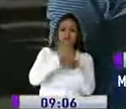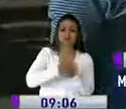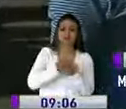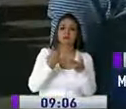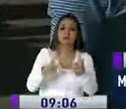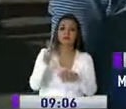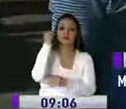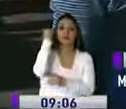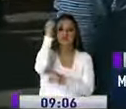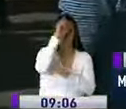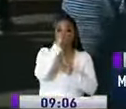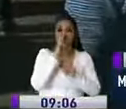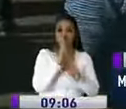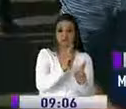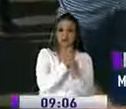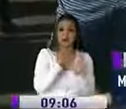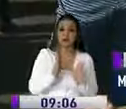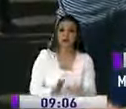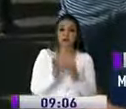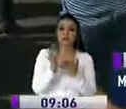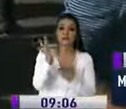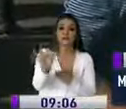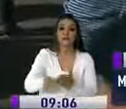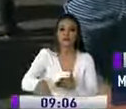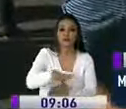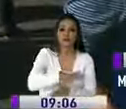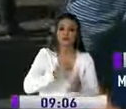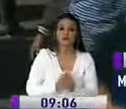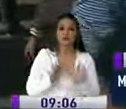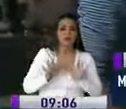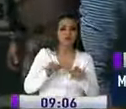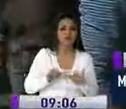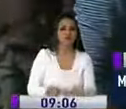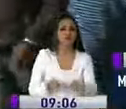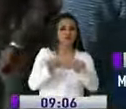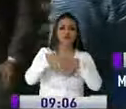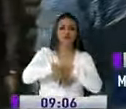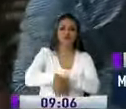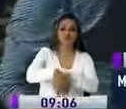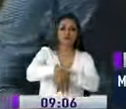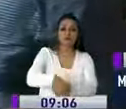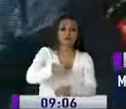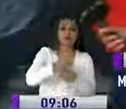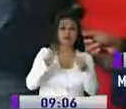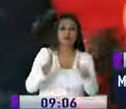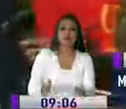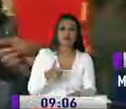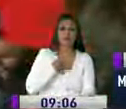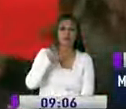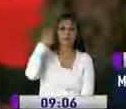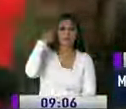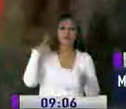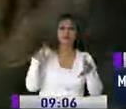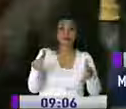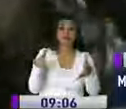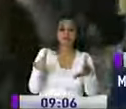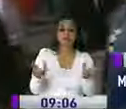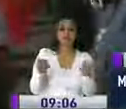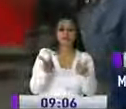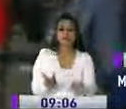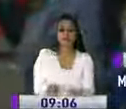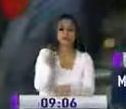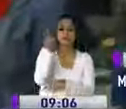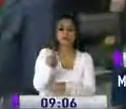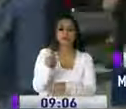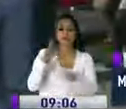los derechos de los trabajadores y los pueblos. En ese marco continuaremos movilizados los trabajadores y creemos que el Magisterio Nacional de igual manera requiere